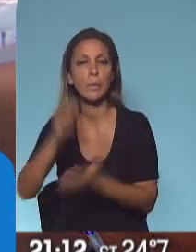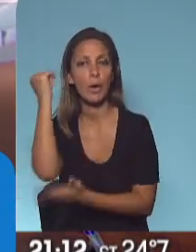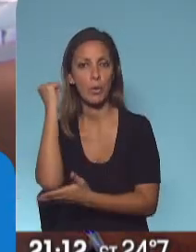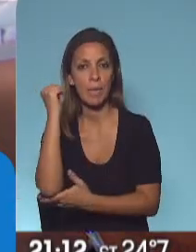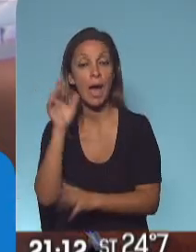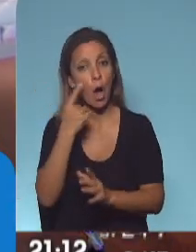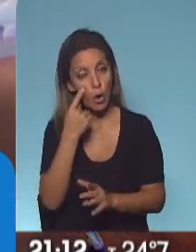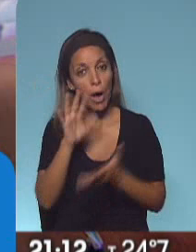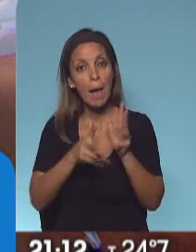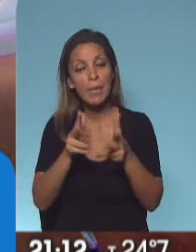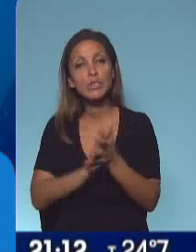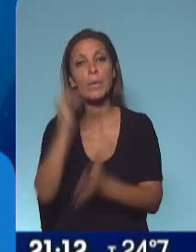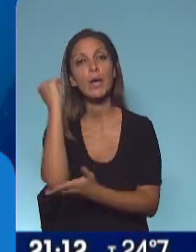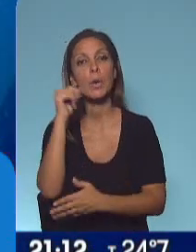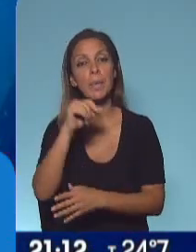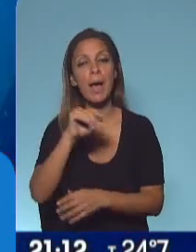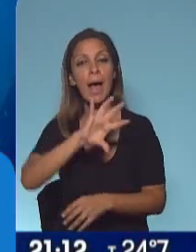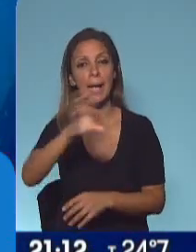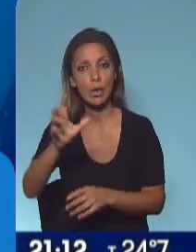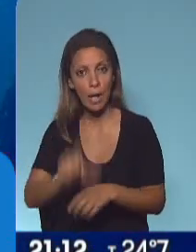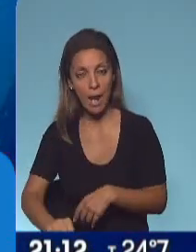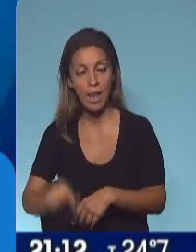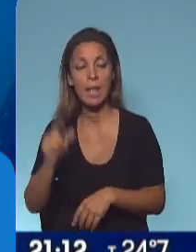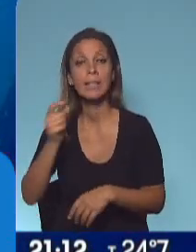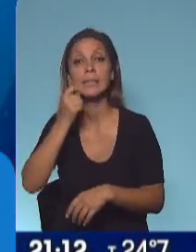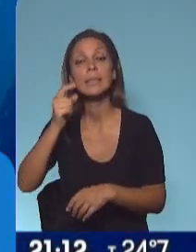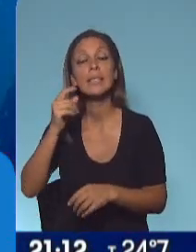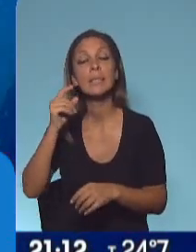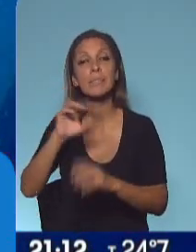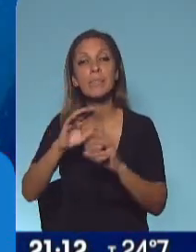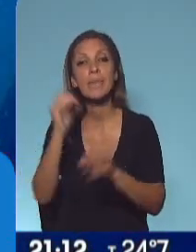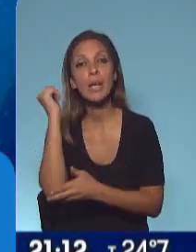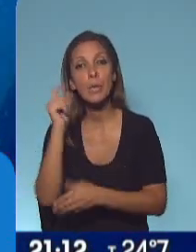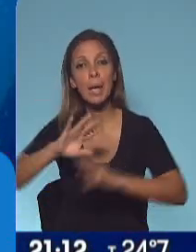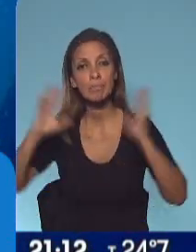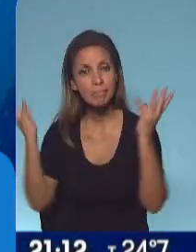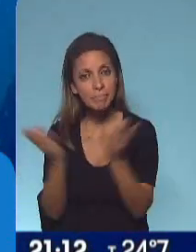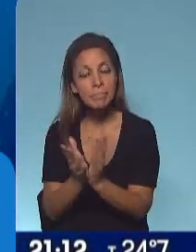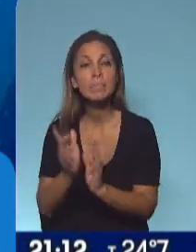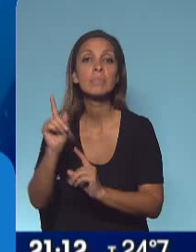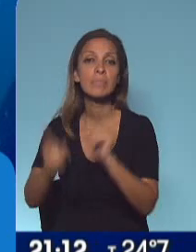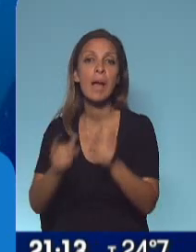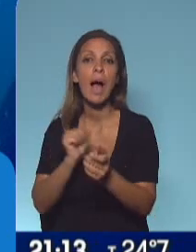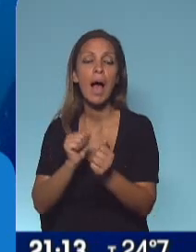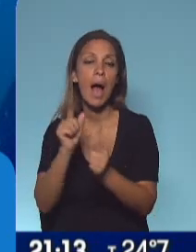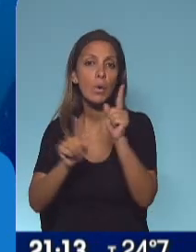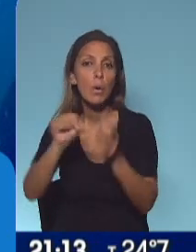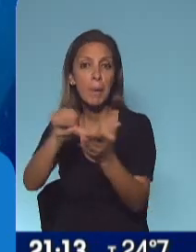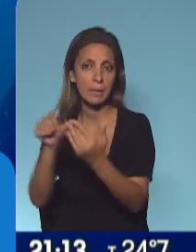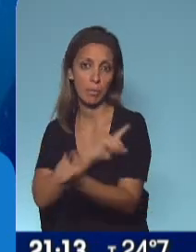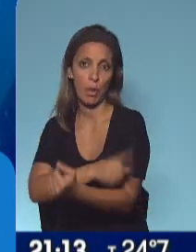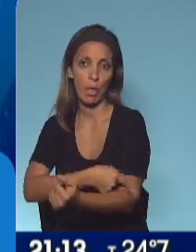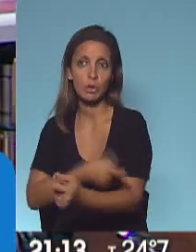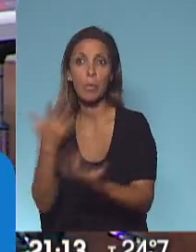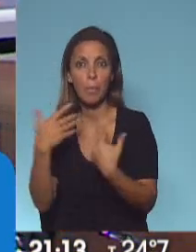economía internacional o la economía mundial, se supone que históricamente algunas potencias podían cortarse de